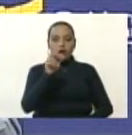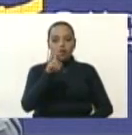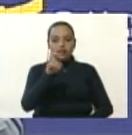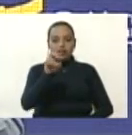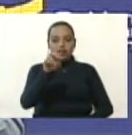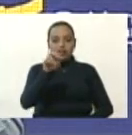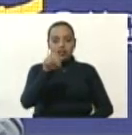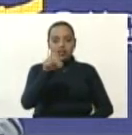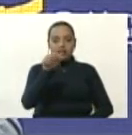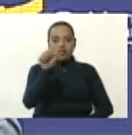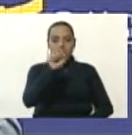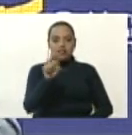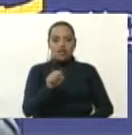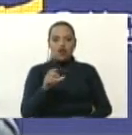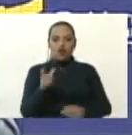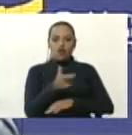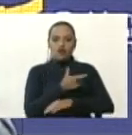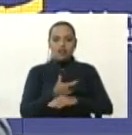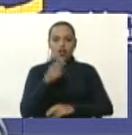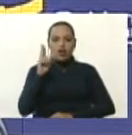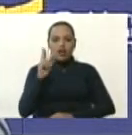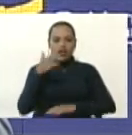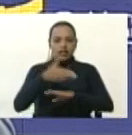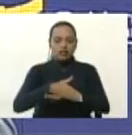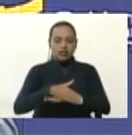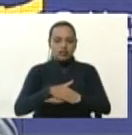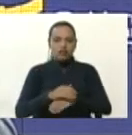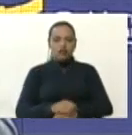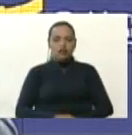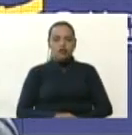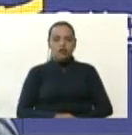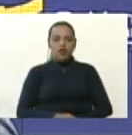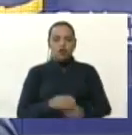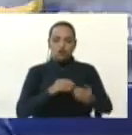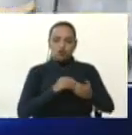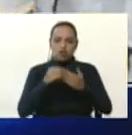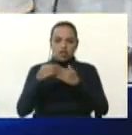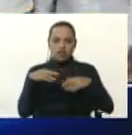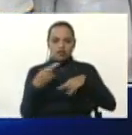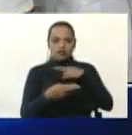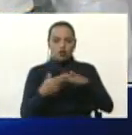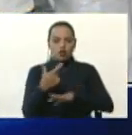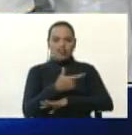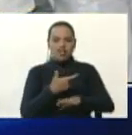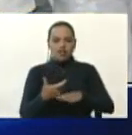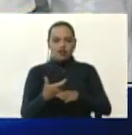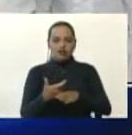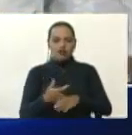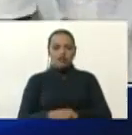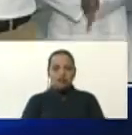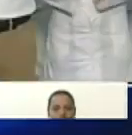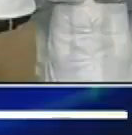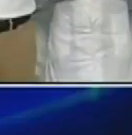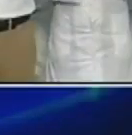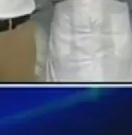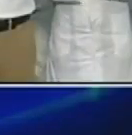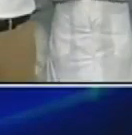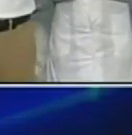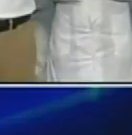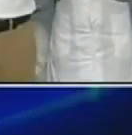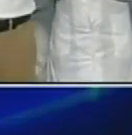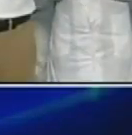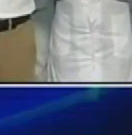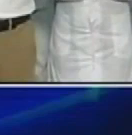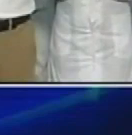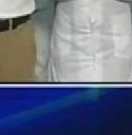el gobernador Héctor Rodríguez, otro líder revolucionario, otro gobernador revolucionario. Allá se encuentra